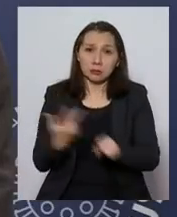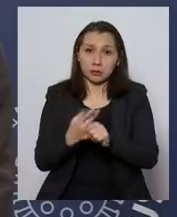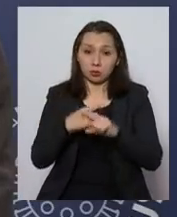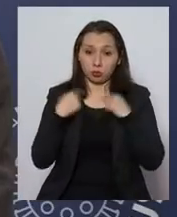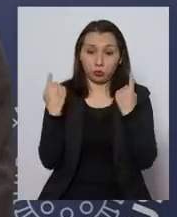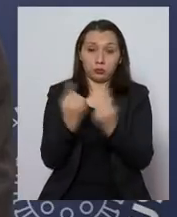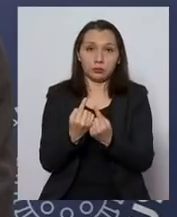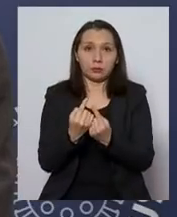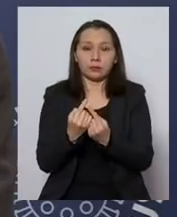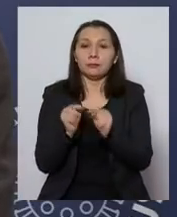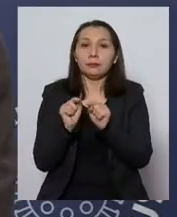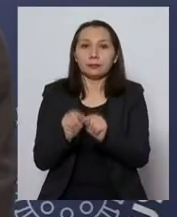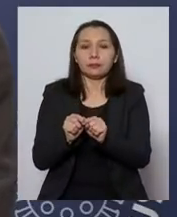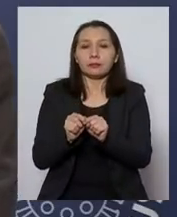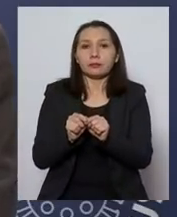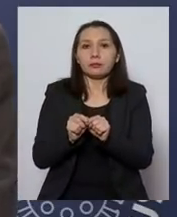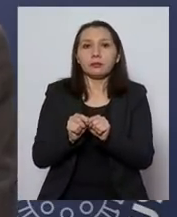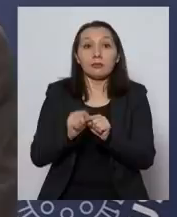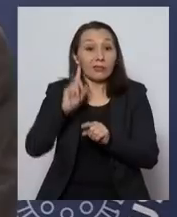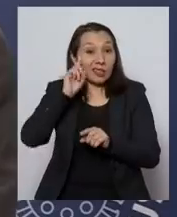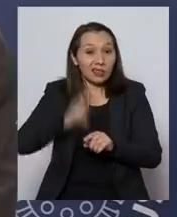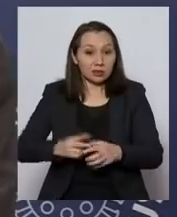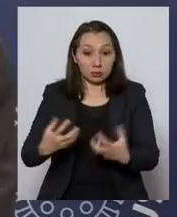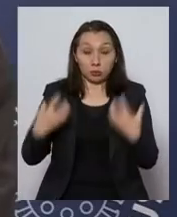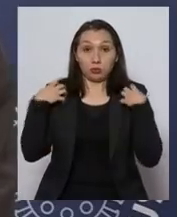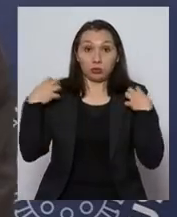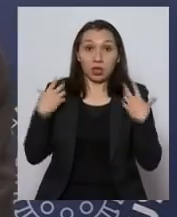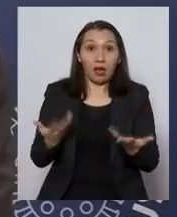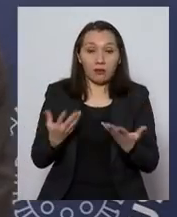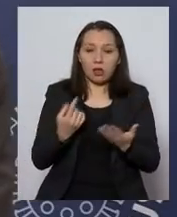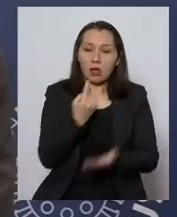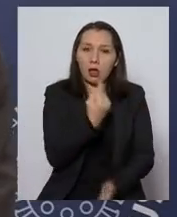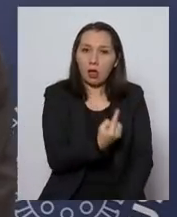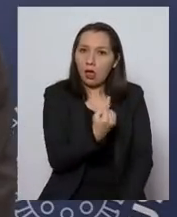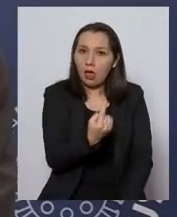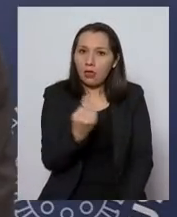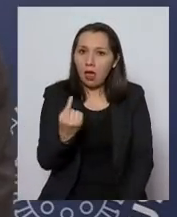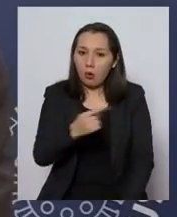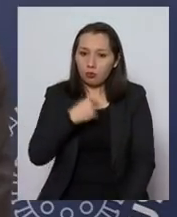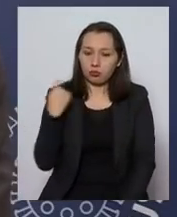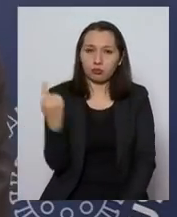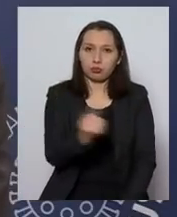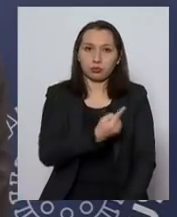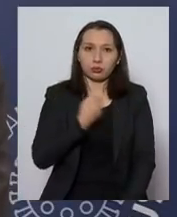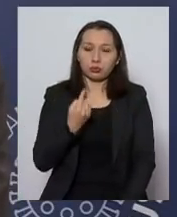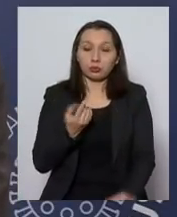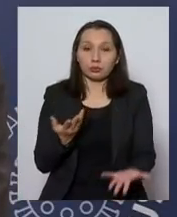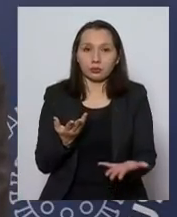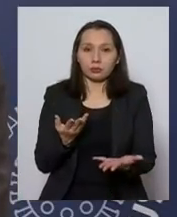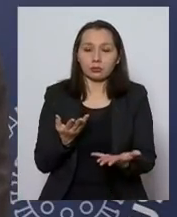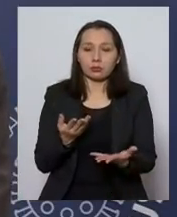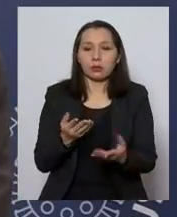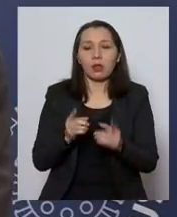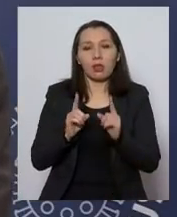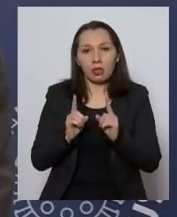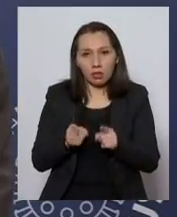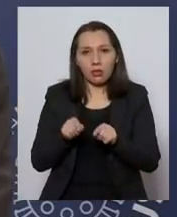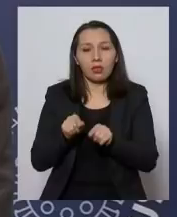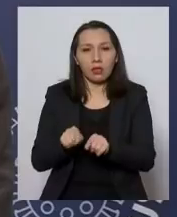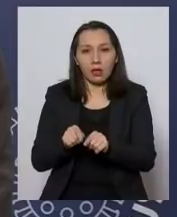todos. Y es sin esa responsabilidad de cada uno de nosotros que tenemos